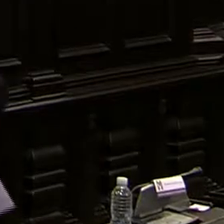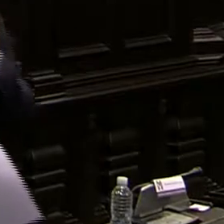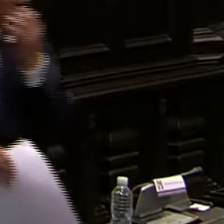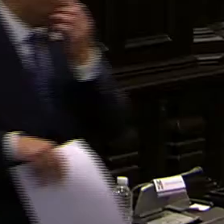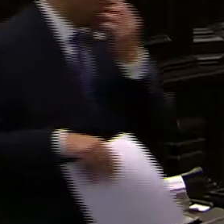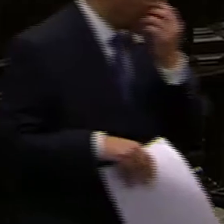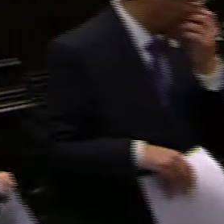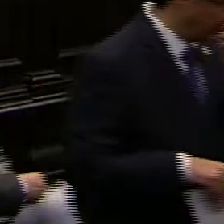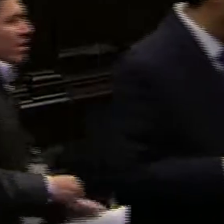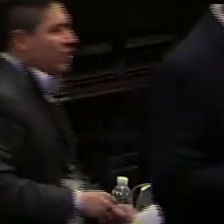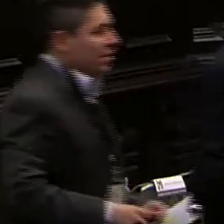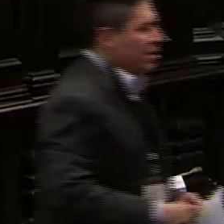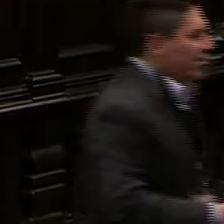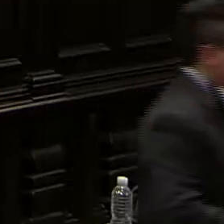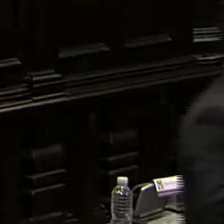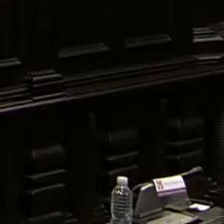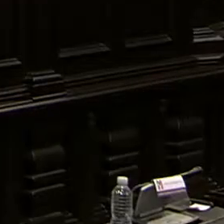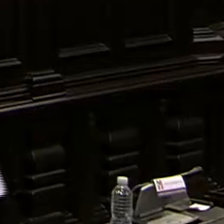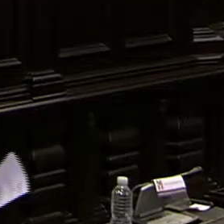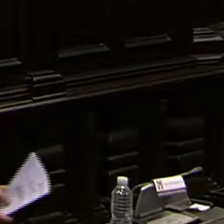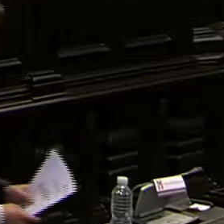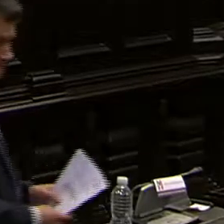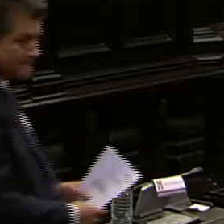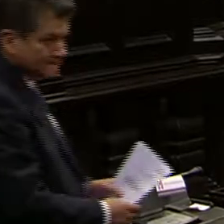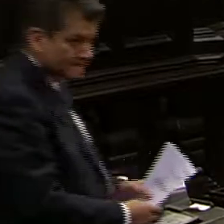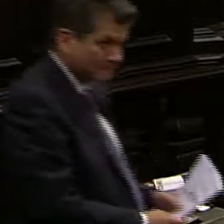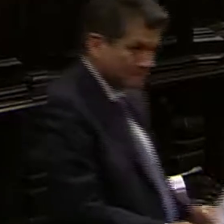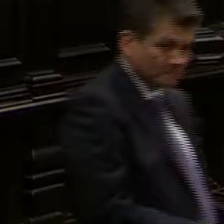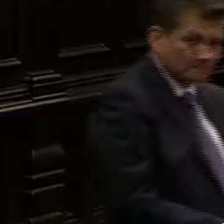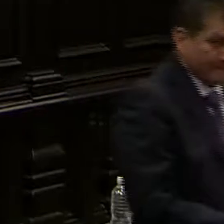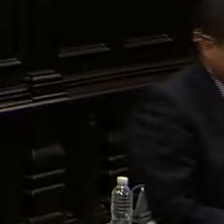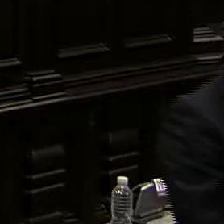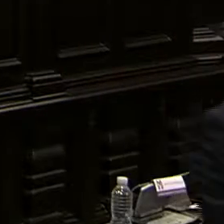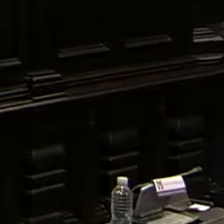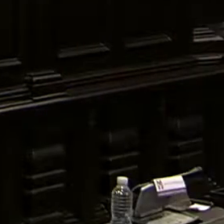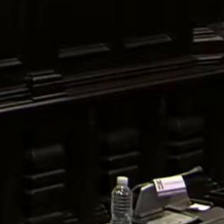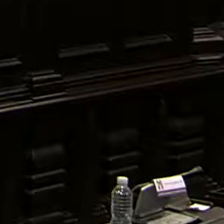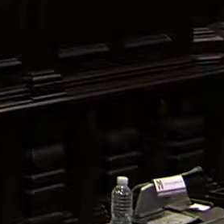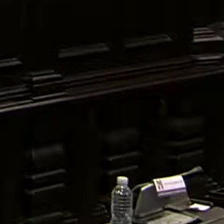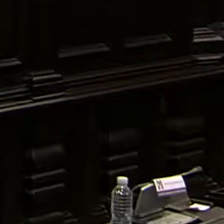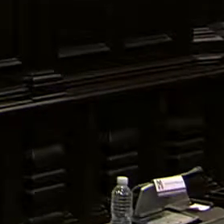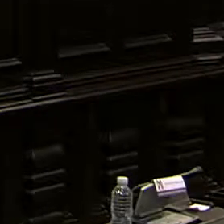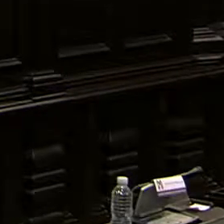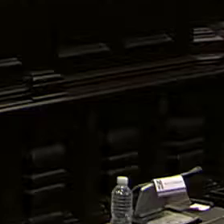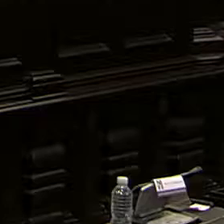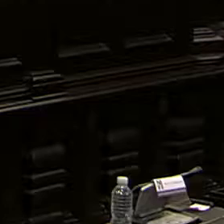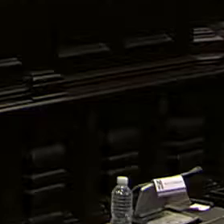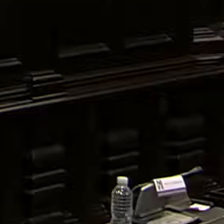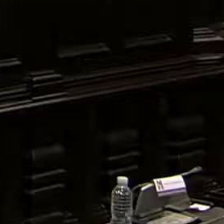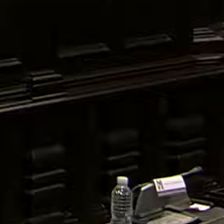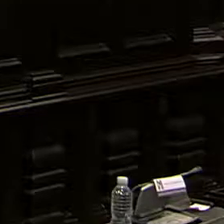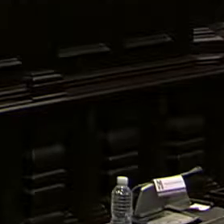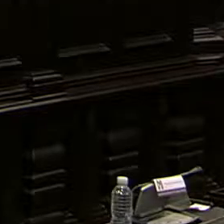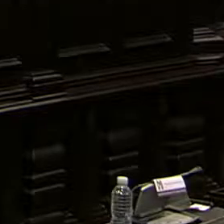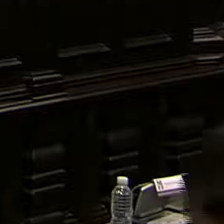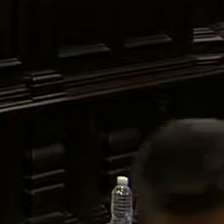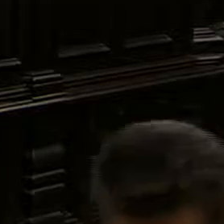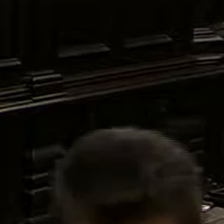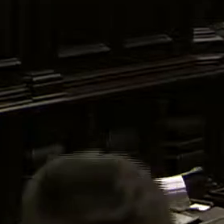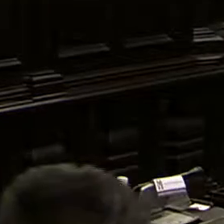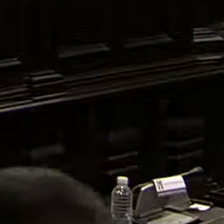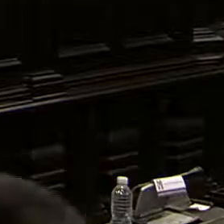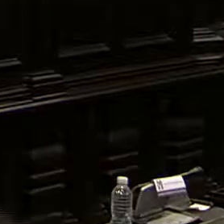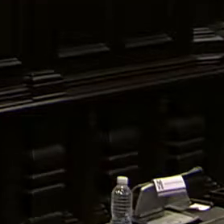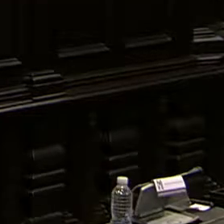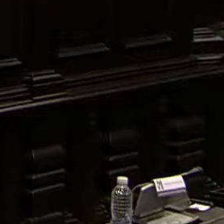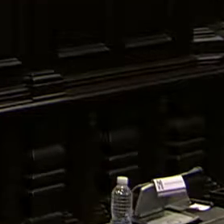Con su venia, señor diputado presidente, señor coordinador César Camacho.